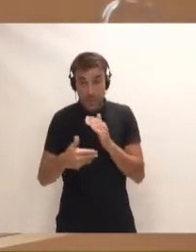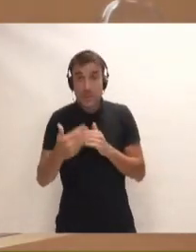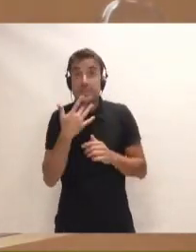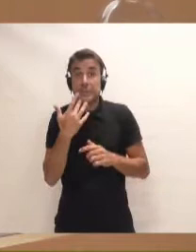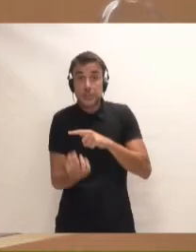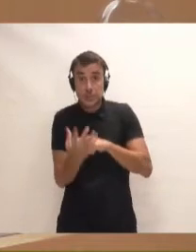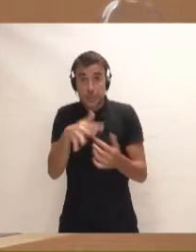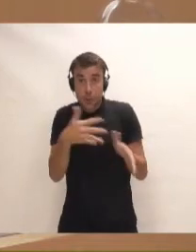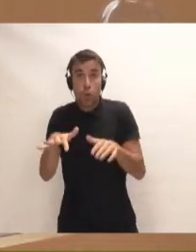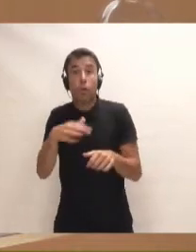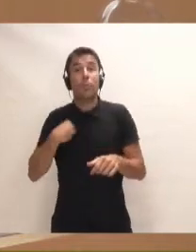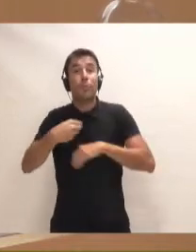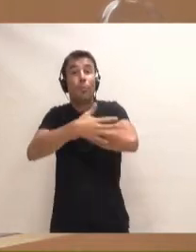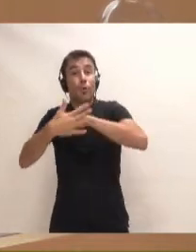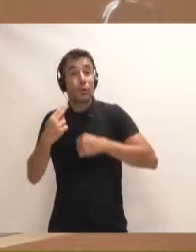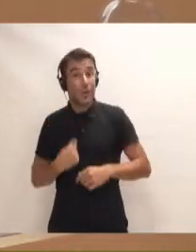llevaran a cabo en el puerto de los cristianos,